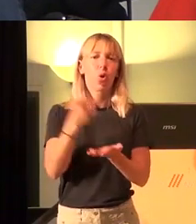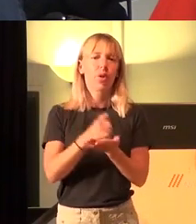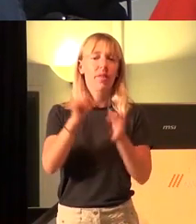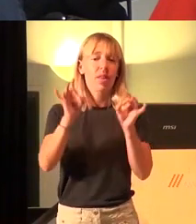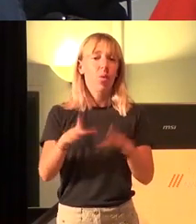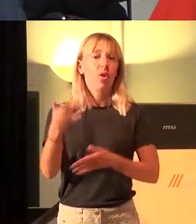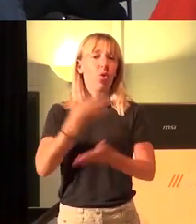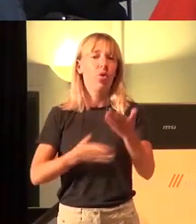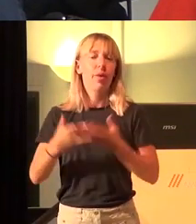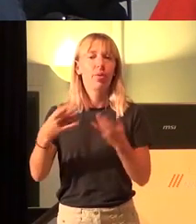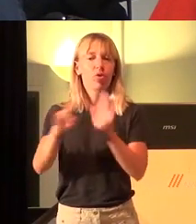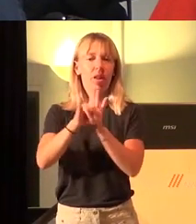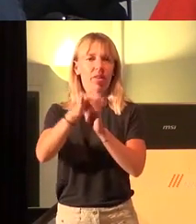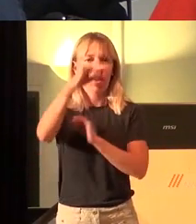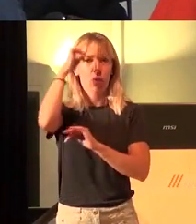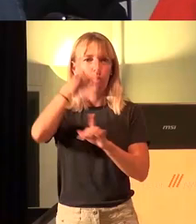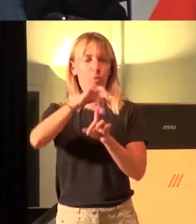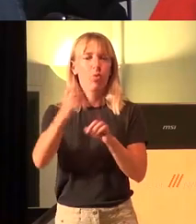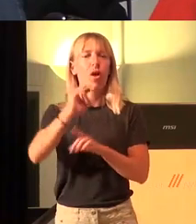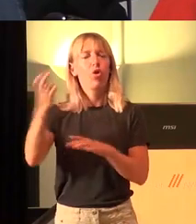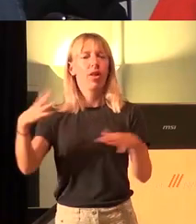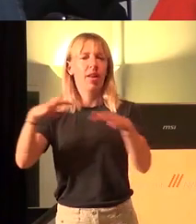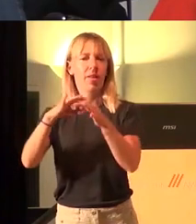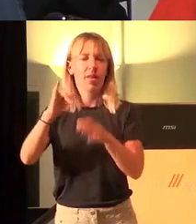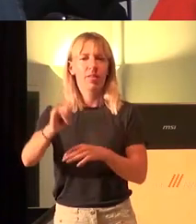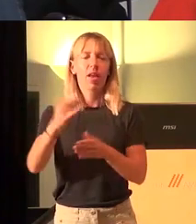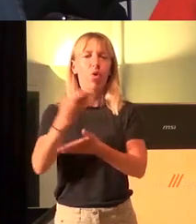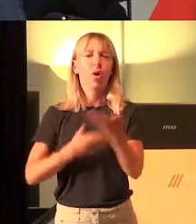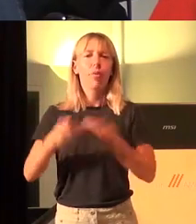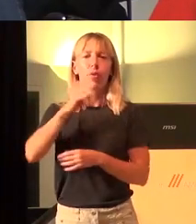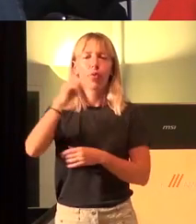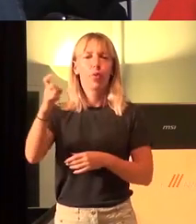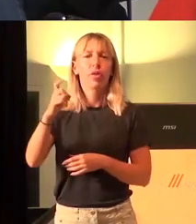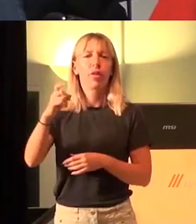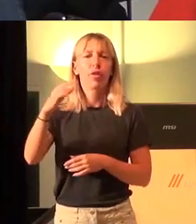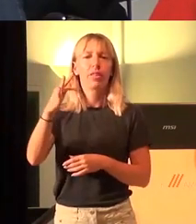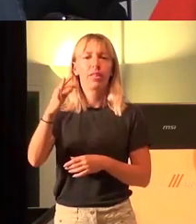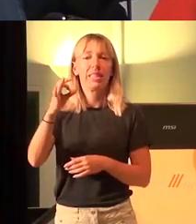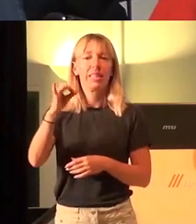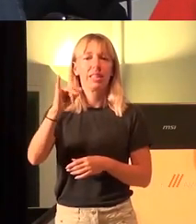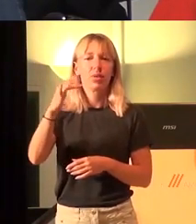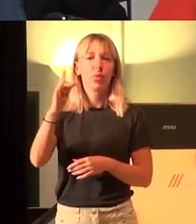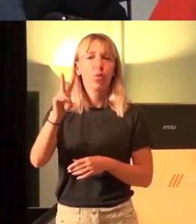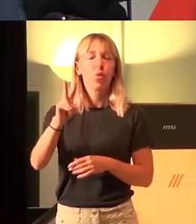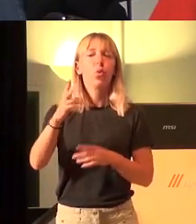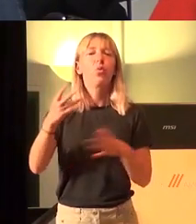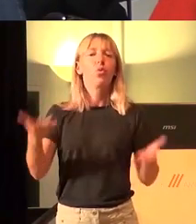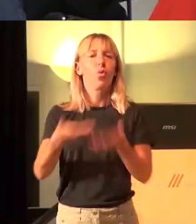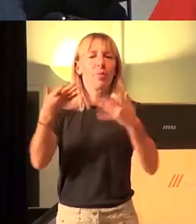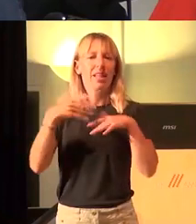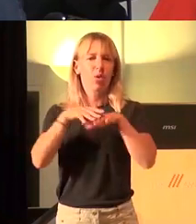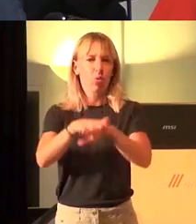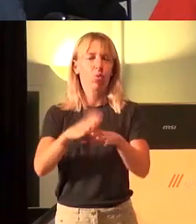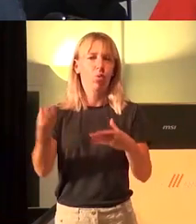igual que colaboramos con Acerca Cultura, tenemos otras alianzas. Colaboramos con la Fundación Grupo SIFU, que fomenta la inclusión de